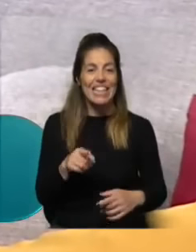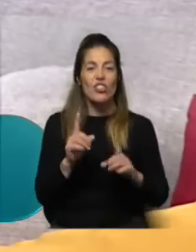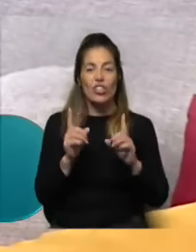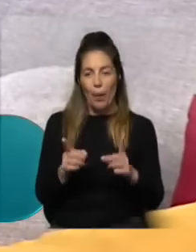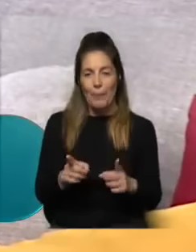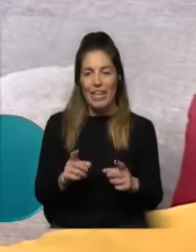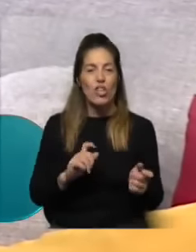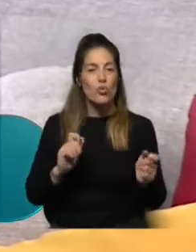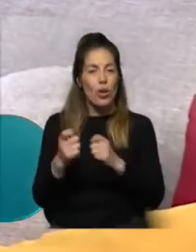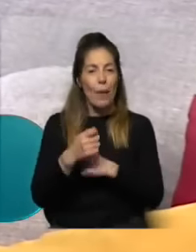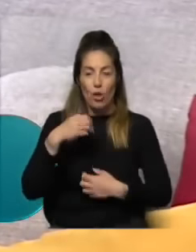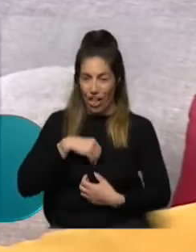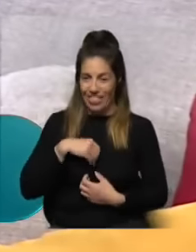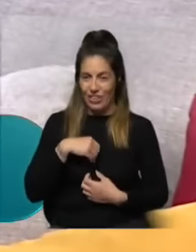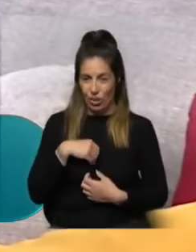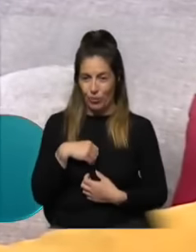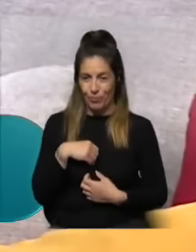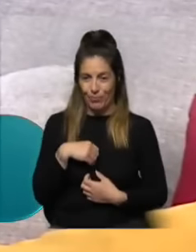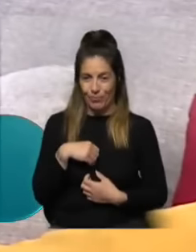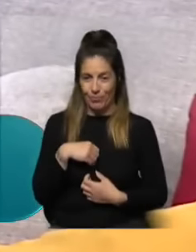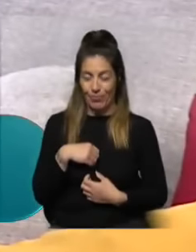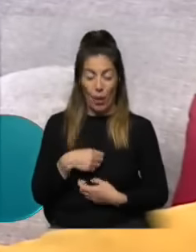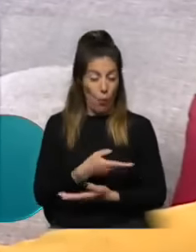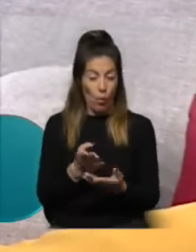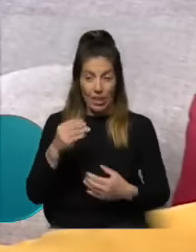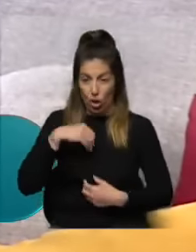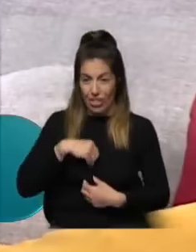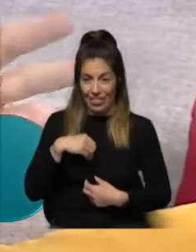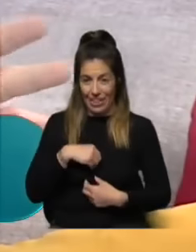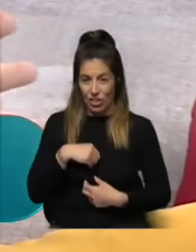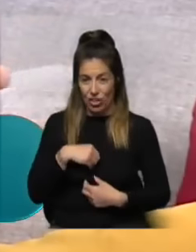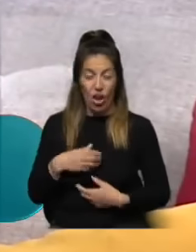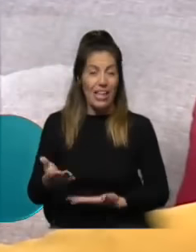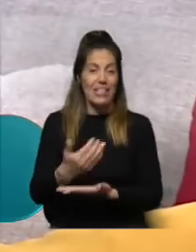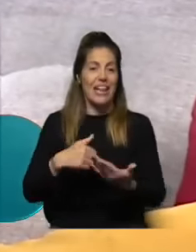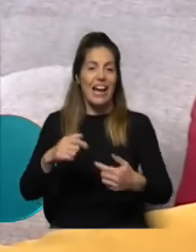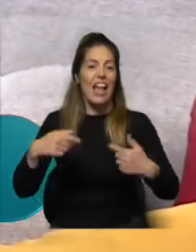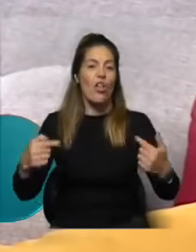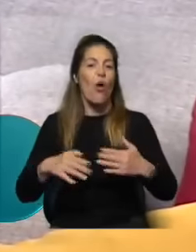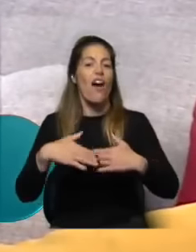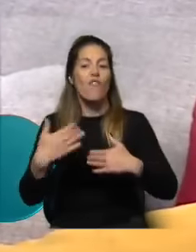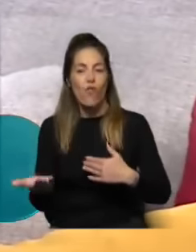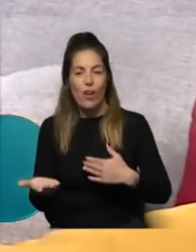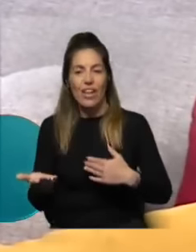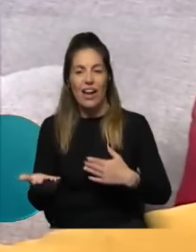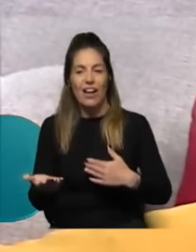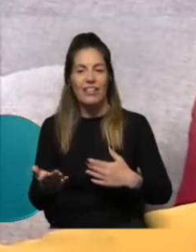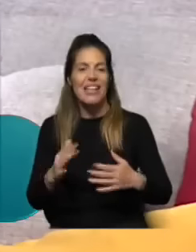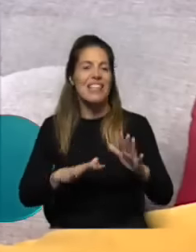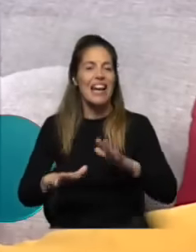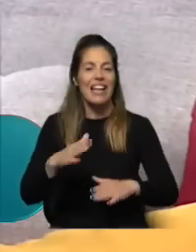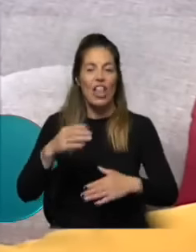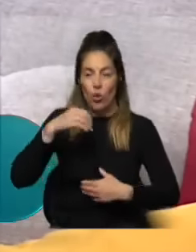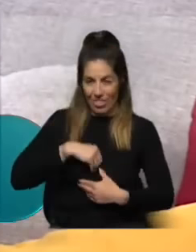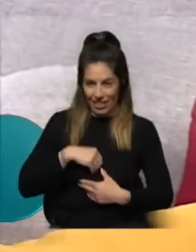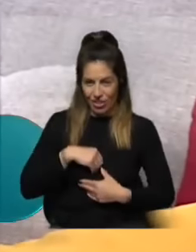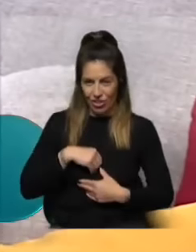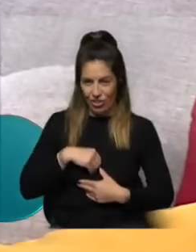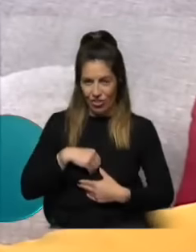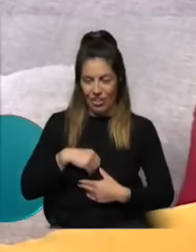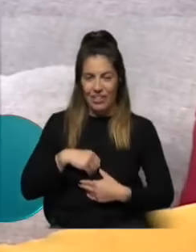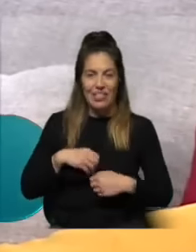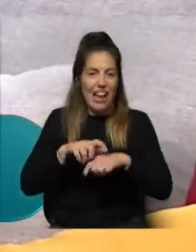es un cambio adentro. Es un reflejo adentro. O sea, sacar algo afuera ya es, estás arreglando algo adentro, estás